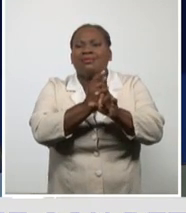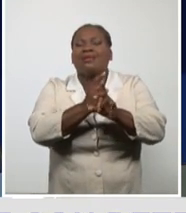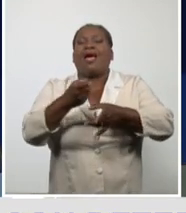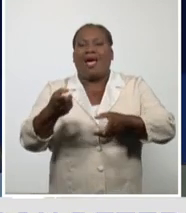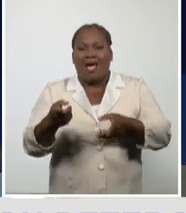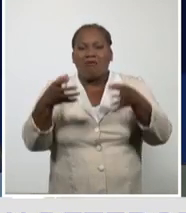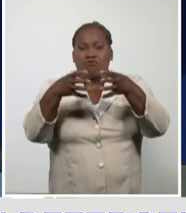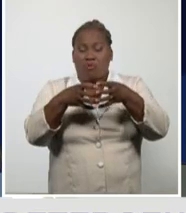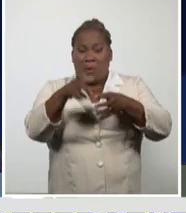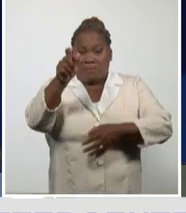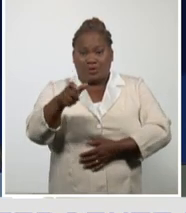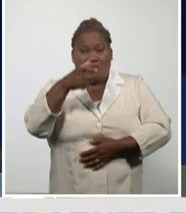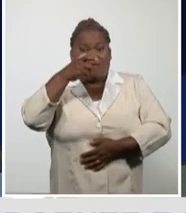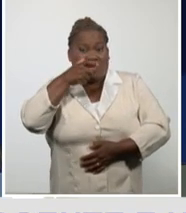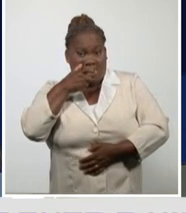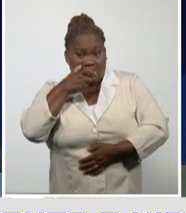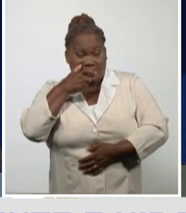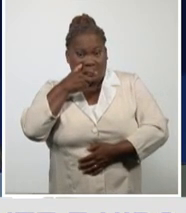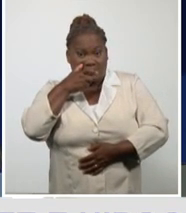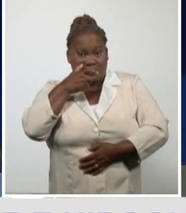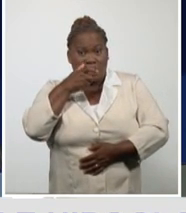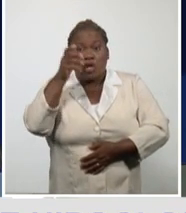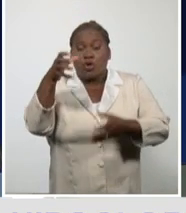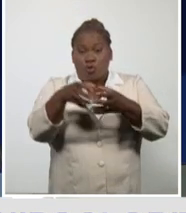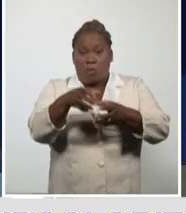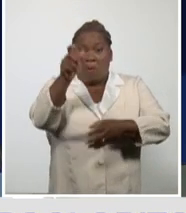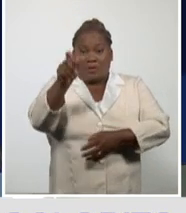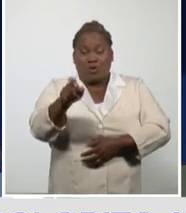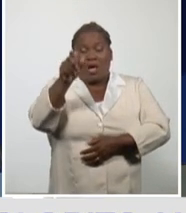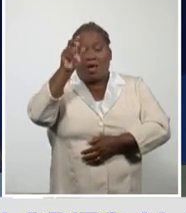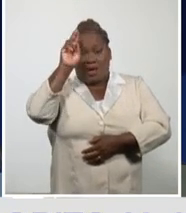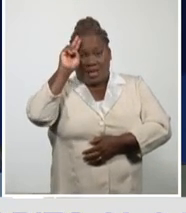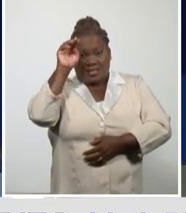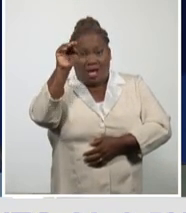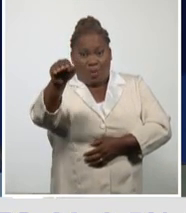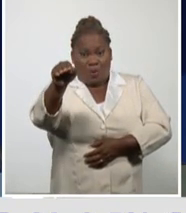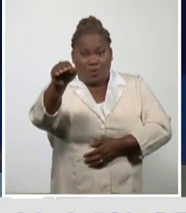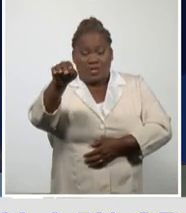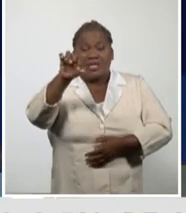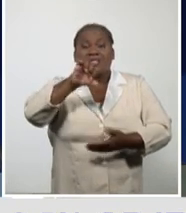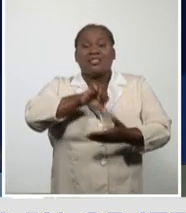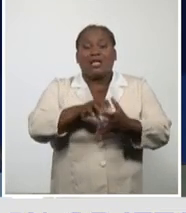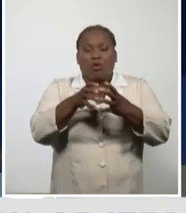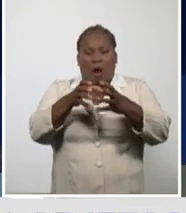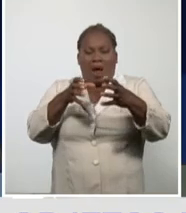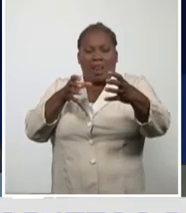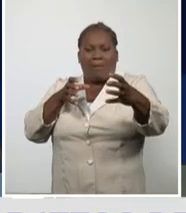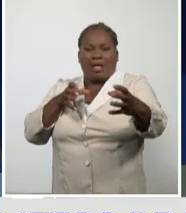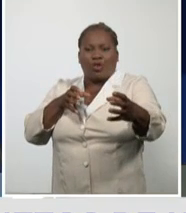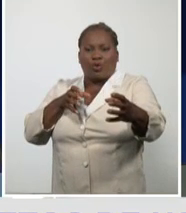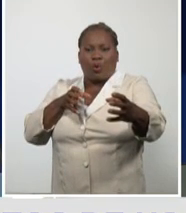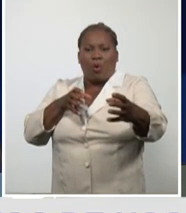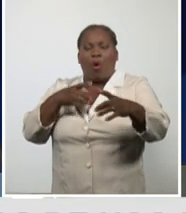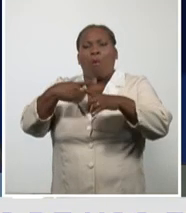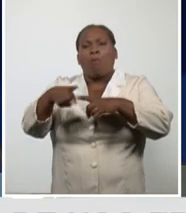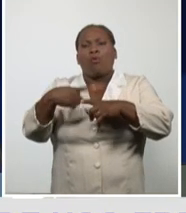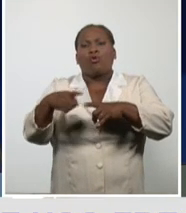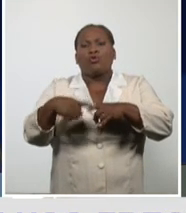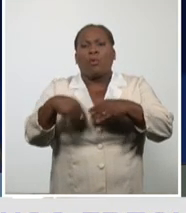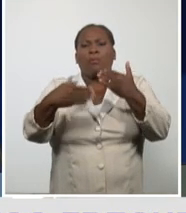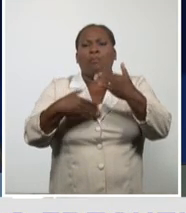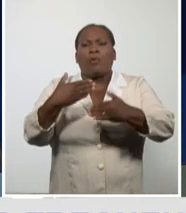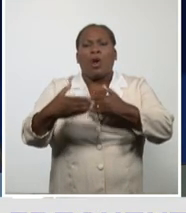en vigilancia y ingresados en centros de aislamiento por otras causas de riesgo epidemiológico.